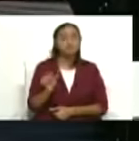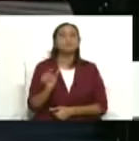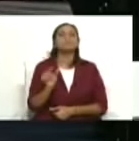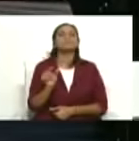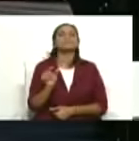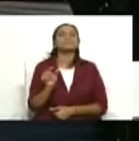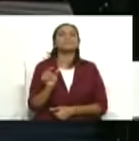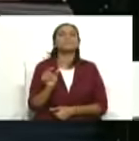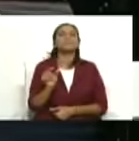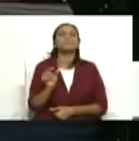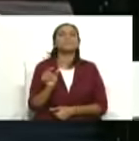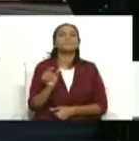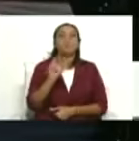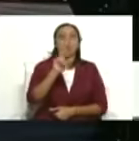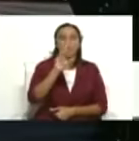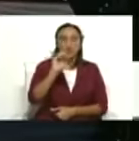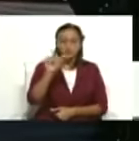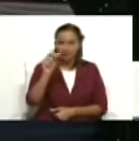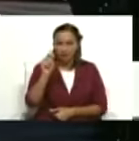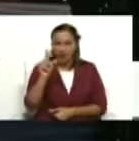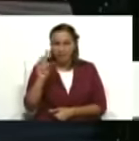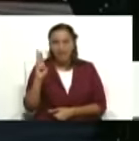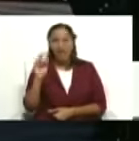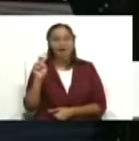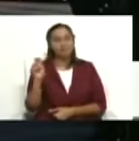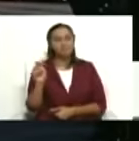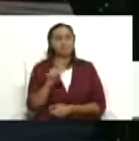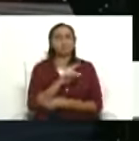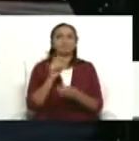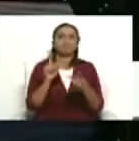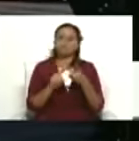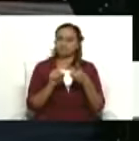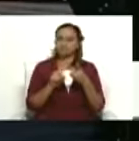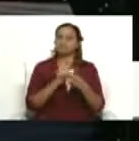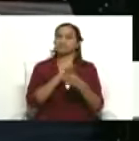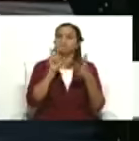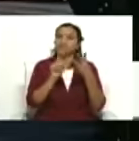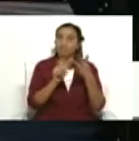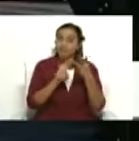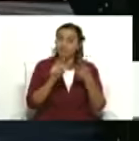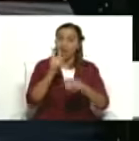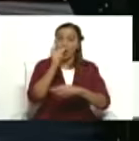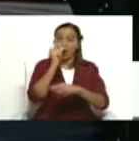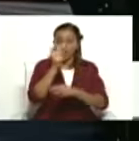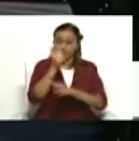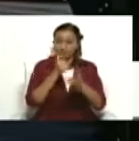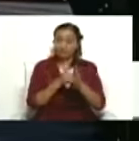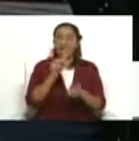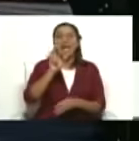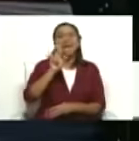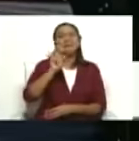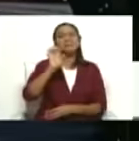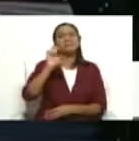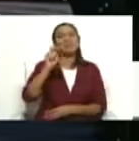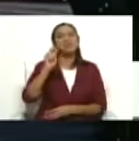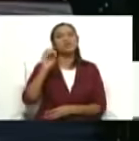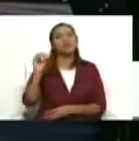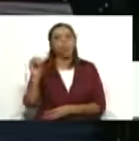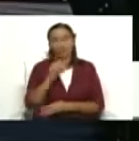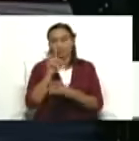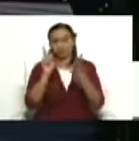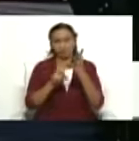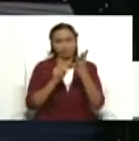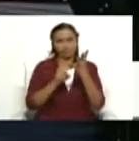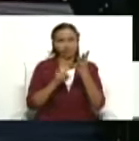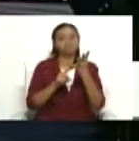rectora Rosalba Gil, y el rector del Pino, que es la junta directiva, y